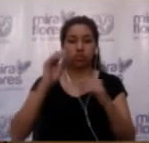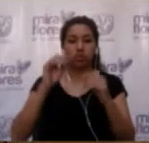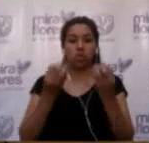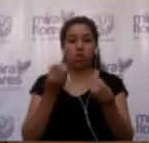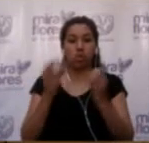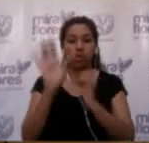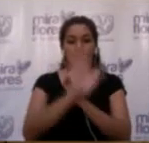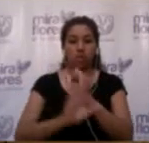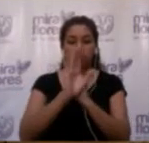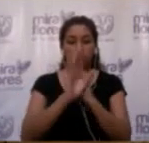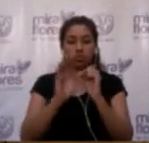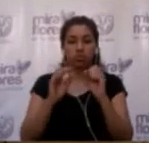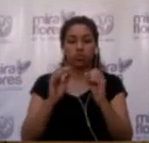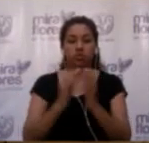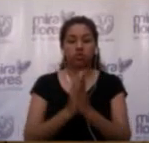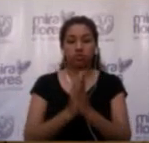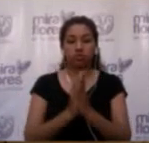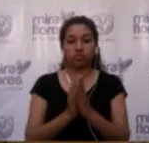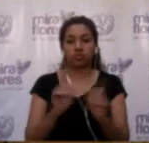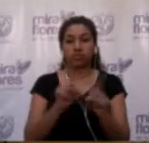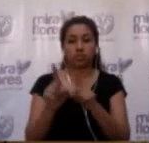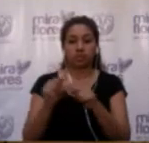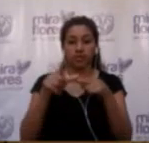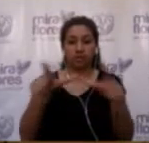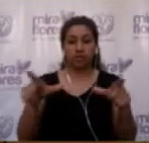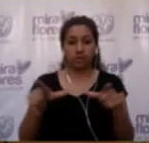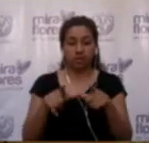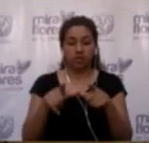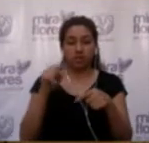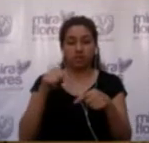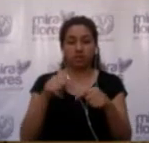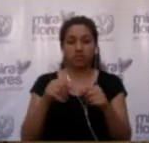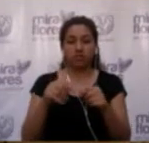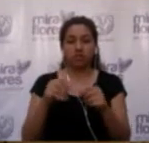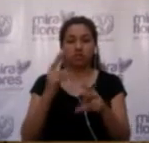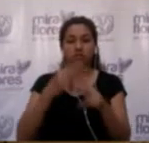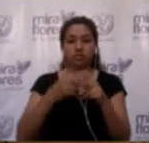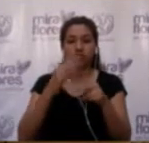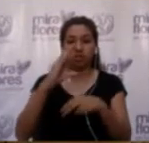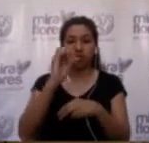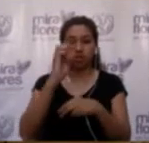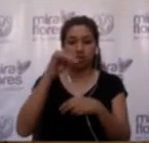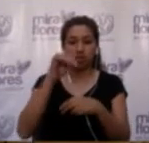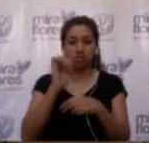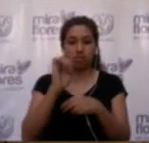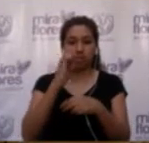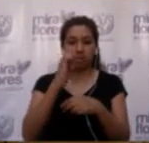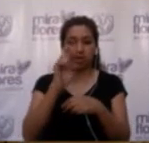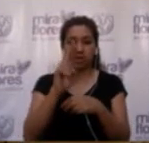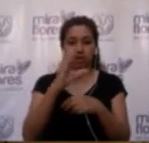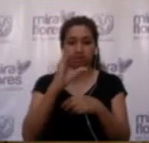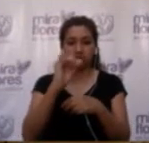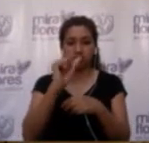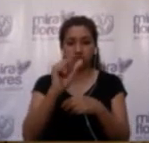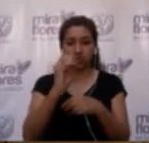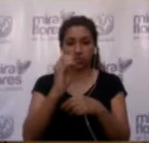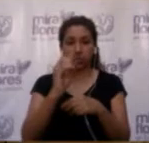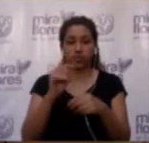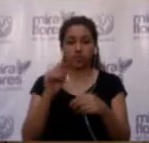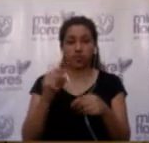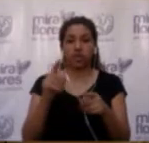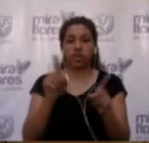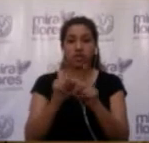implicancias de orden en la ciudad. Esto fue a través de la Cámara de Comercio de Valparaíso. Aquí hay un